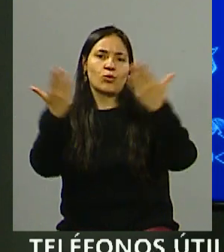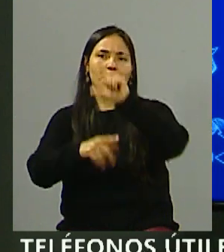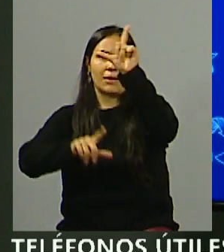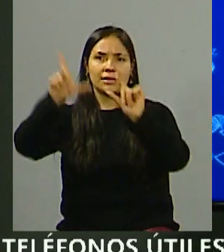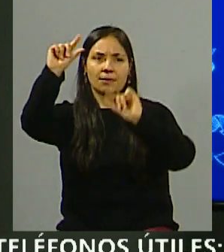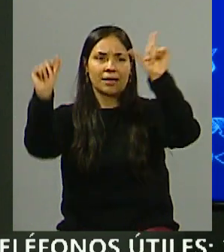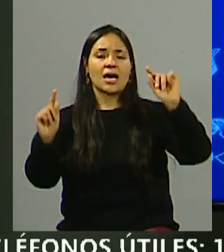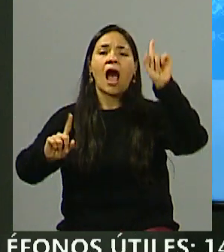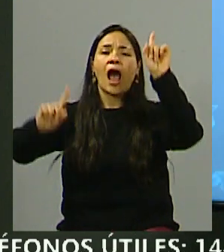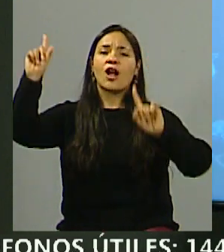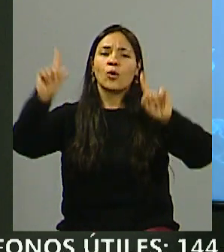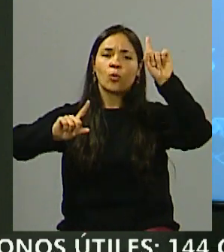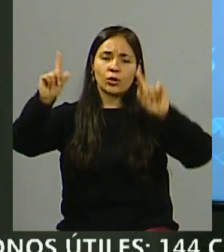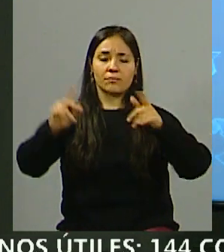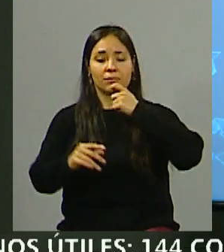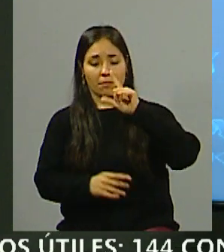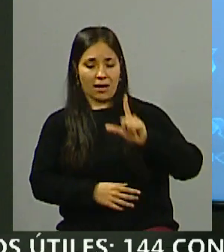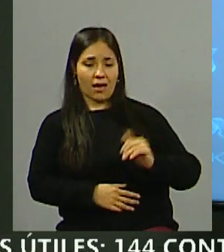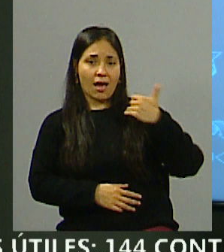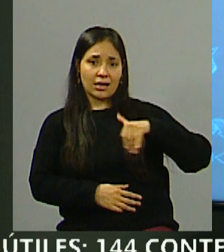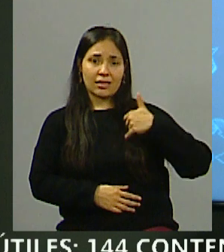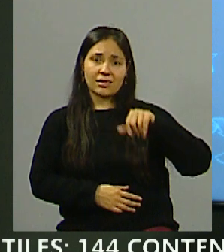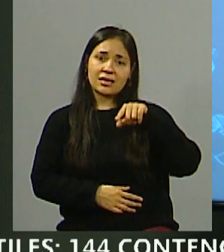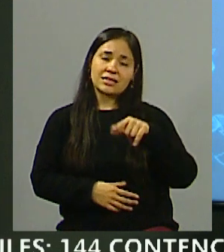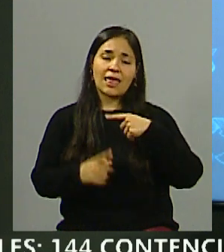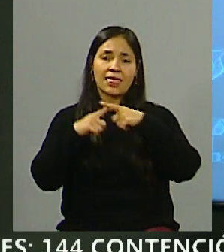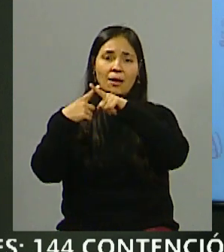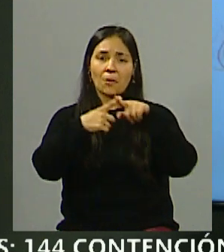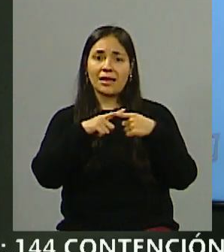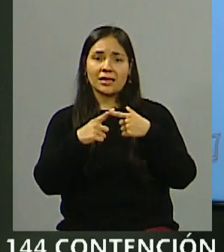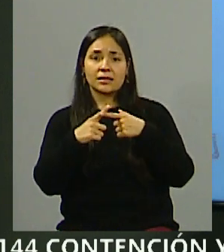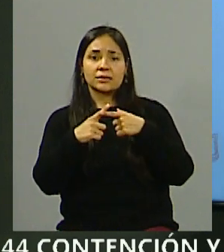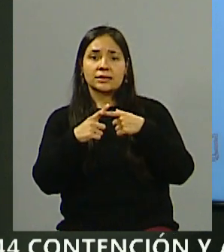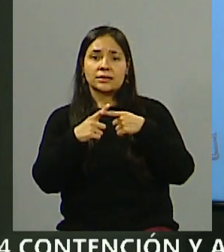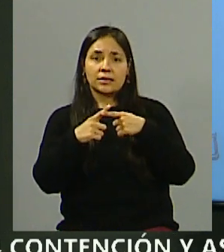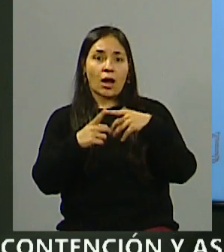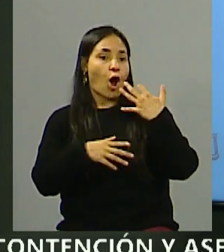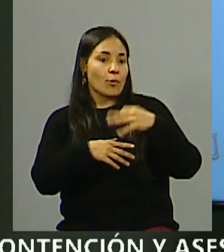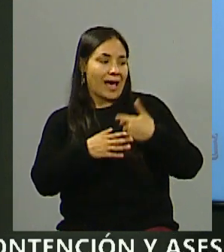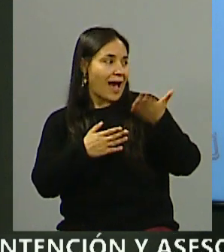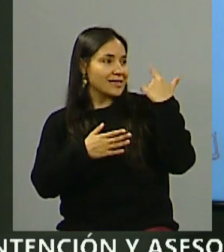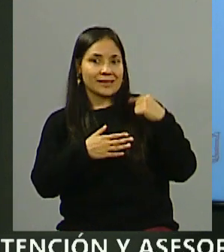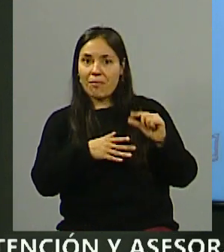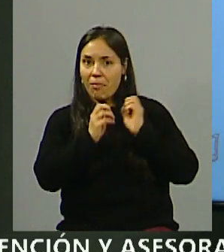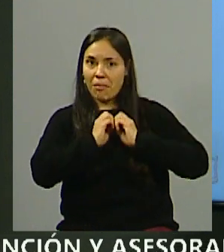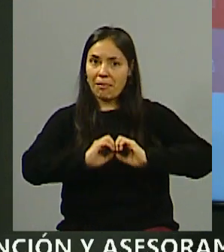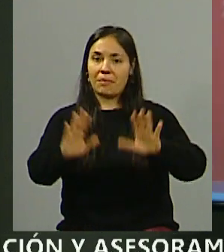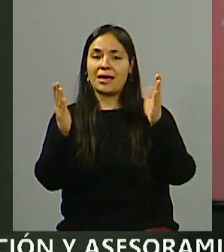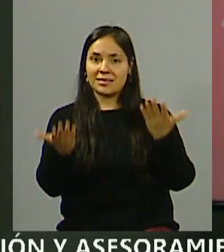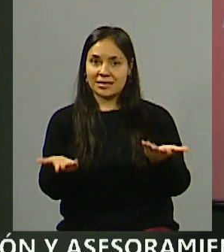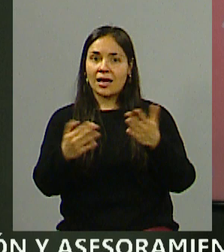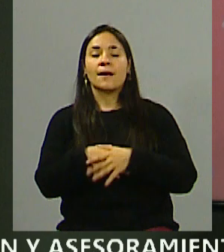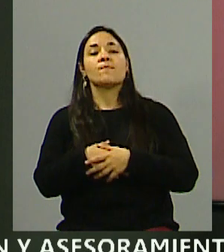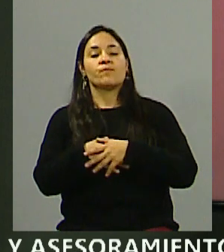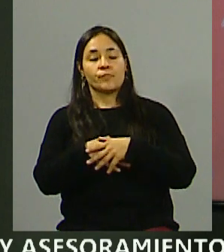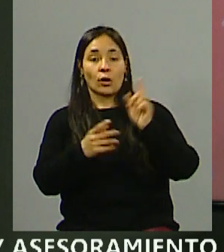pero hay algunos otros, como el caso de la Argentina, donde los debates se han transformado en obligatorios hace muy poco tiempo, con lo cual